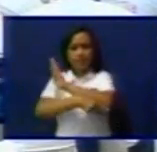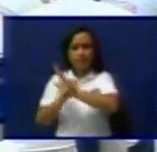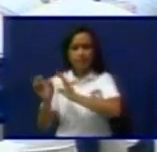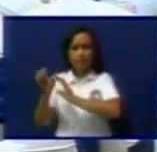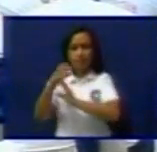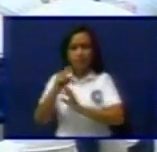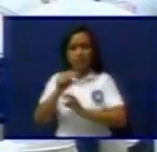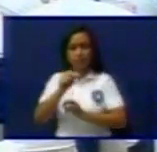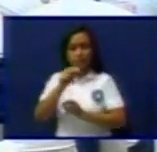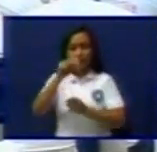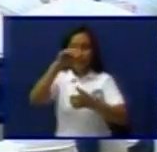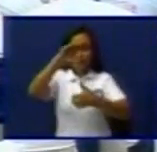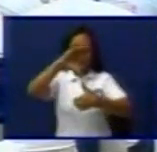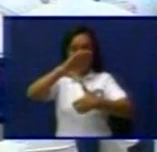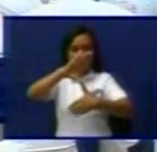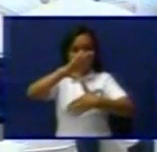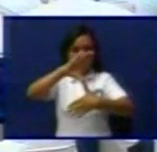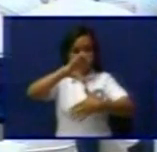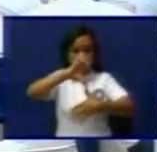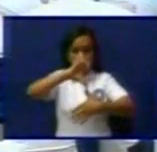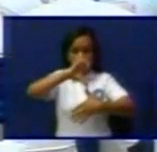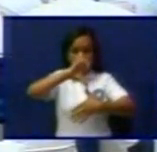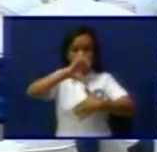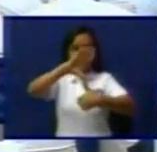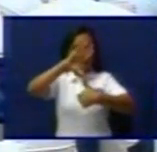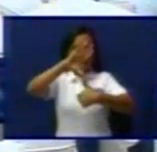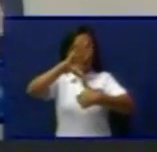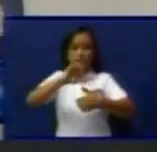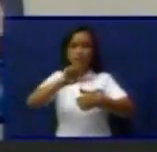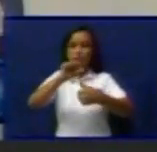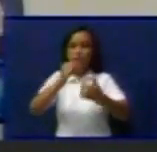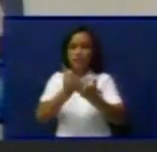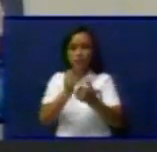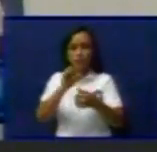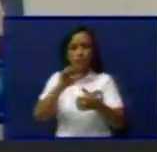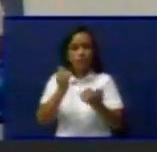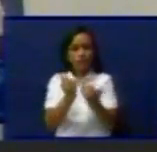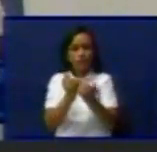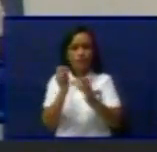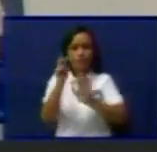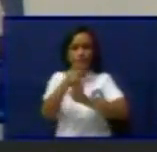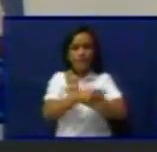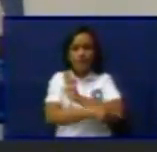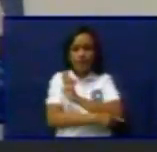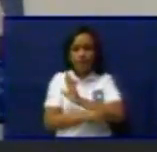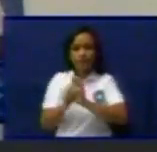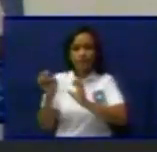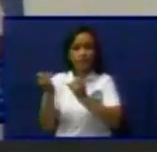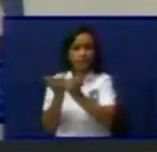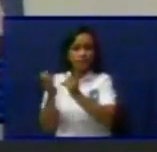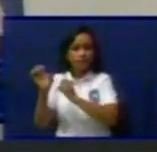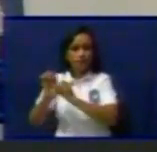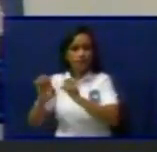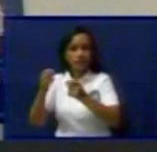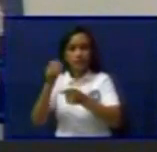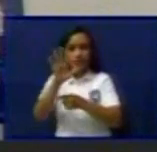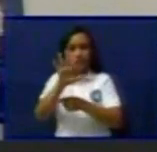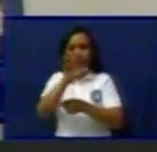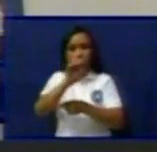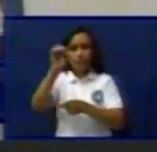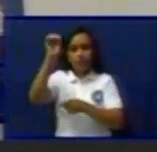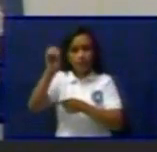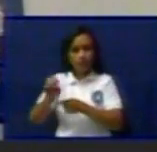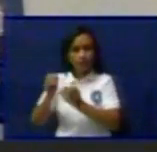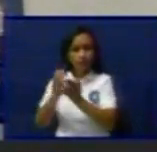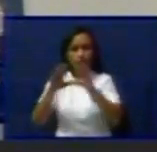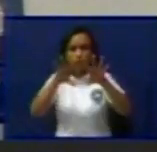Norteamérica, a la costa este de Sudamérica y a los países de Europa. Asumirá el 5% del transporte